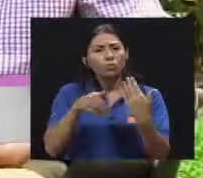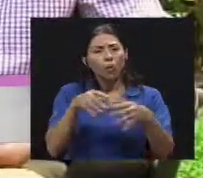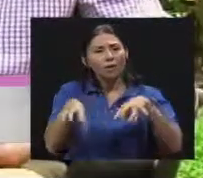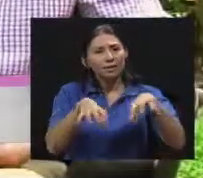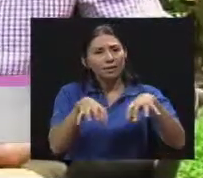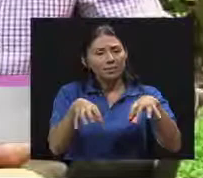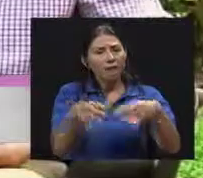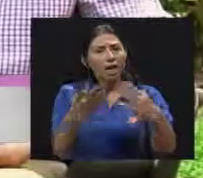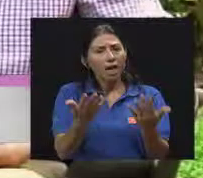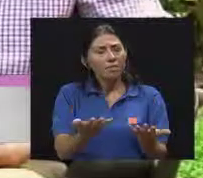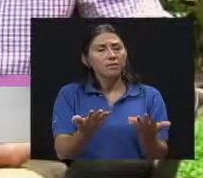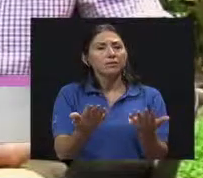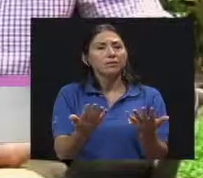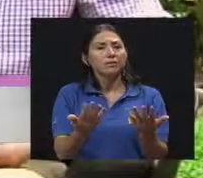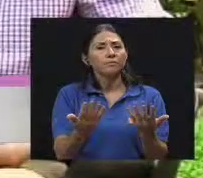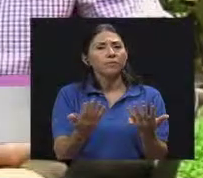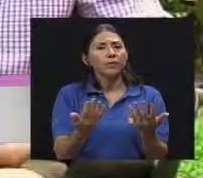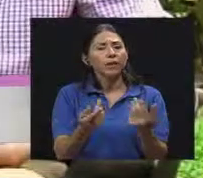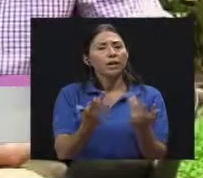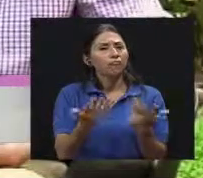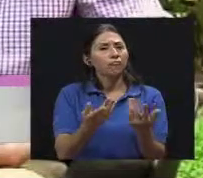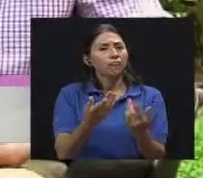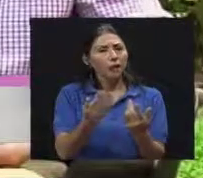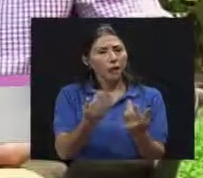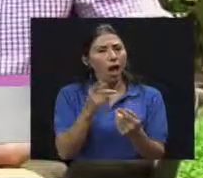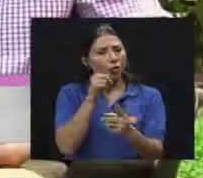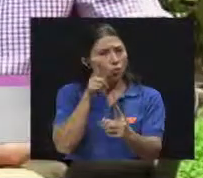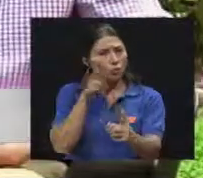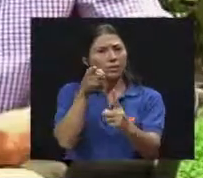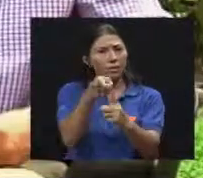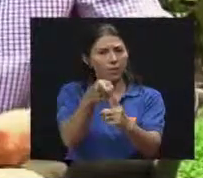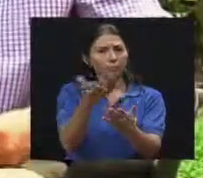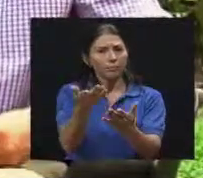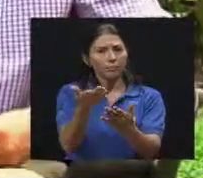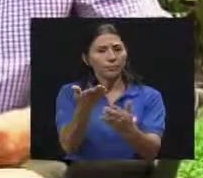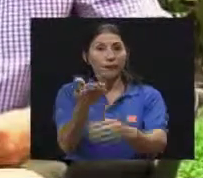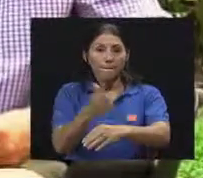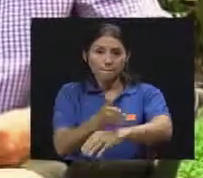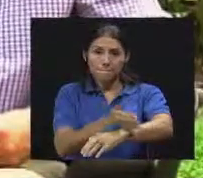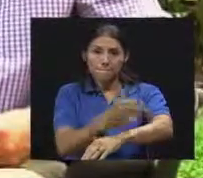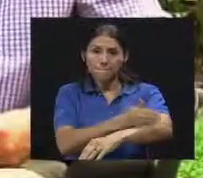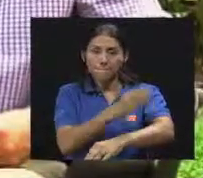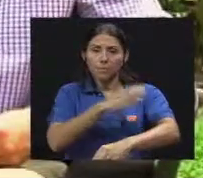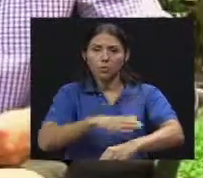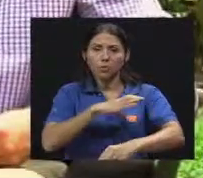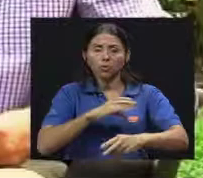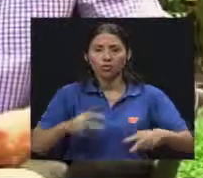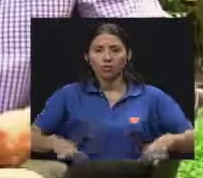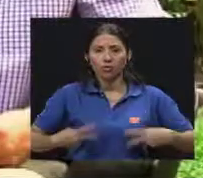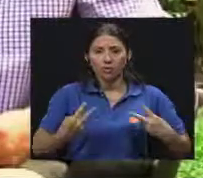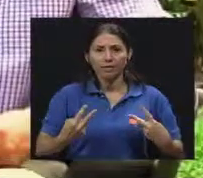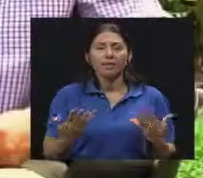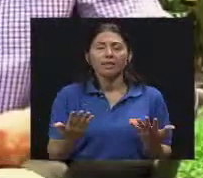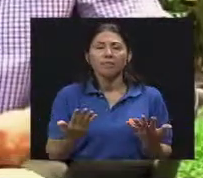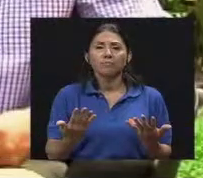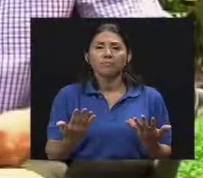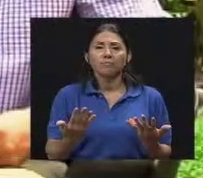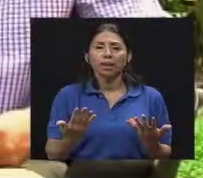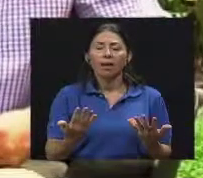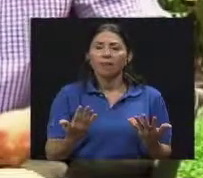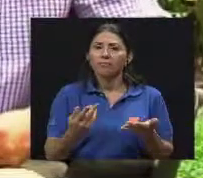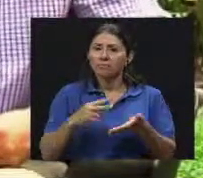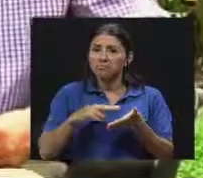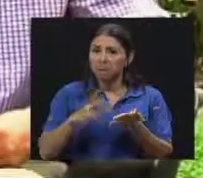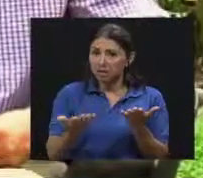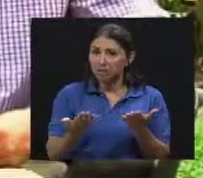actividades, aparte del objetivo de mejorar su condición de vida, ¿verdad?, entendemos que tiene